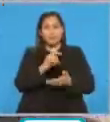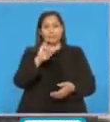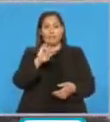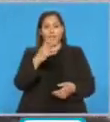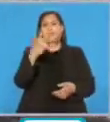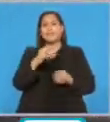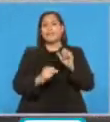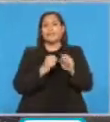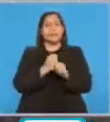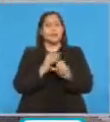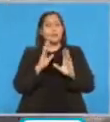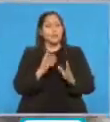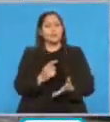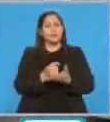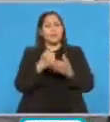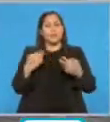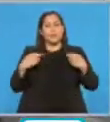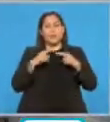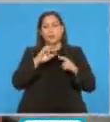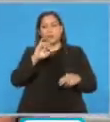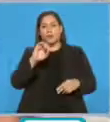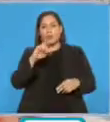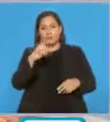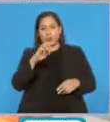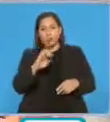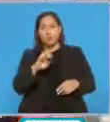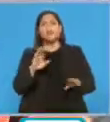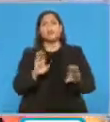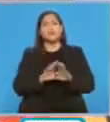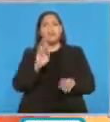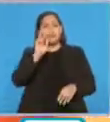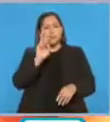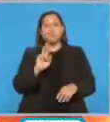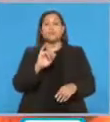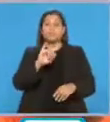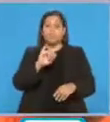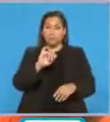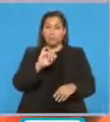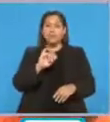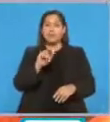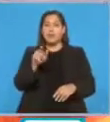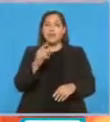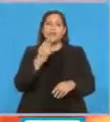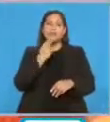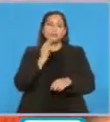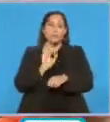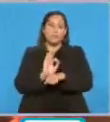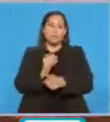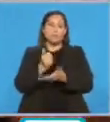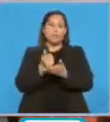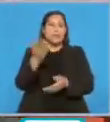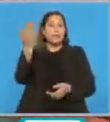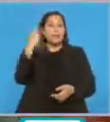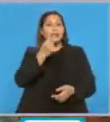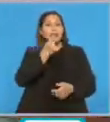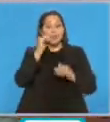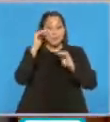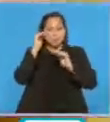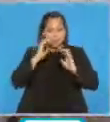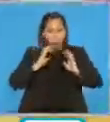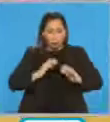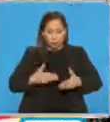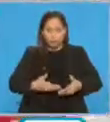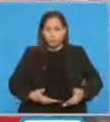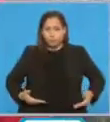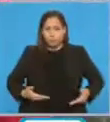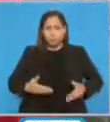tenemos 10 años de terapia con el maestro Jorge Rangel. ¿Y cómo ve? Pues sí le ha servido bastante porque ella era una niña cuadriplegia.